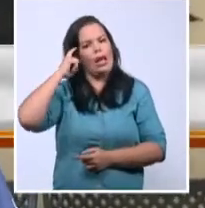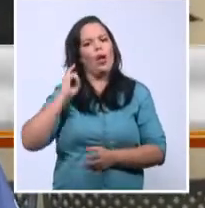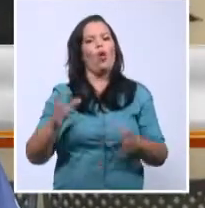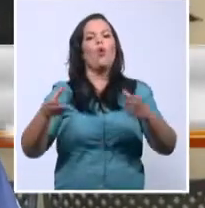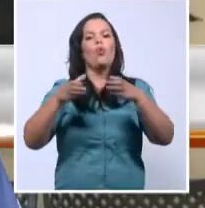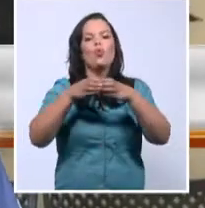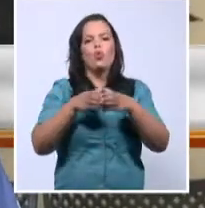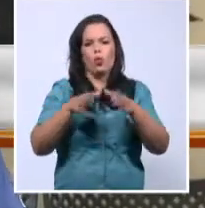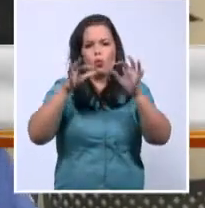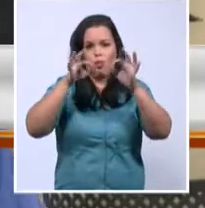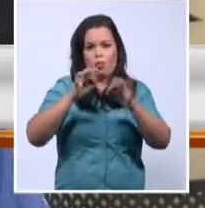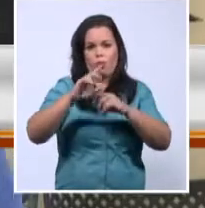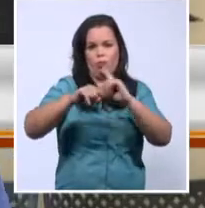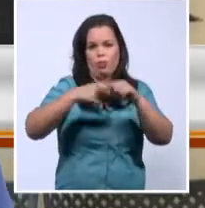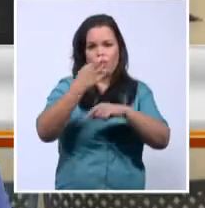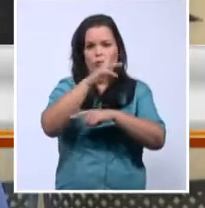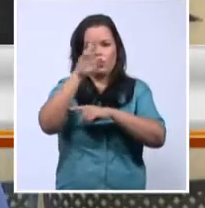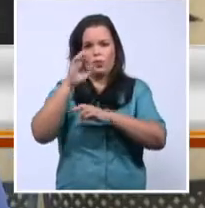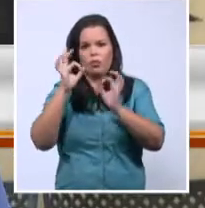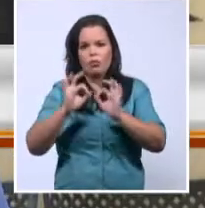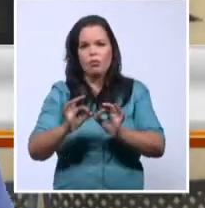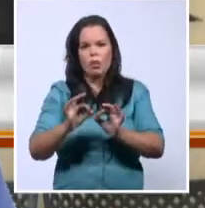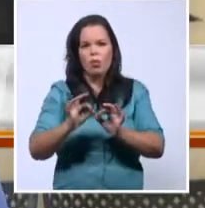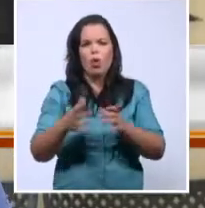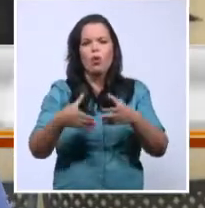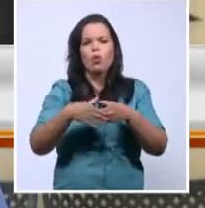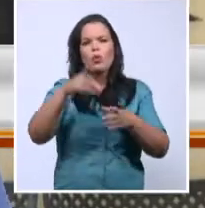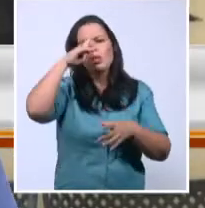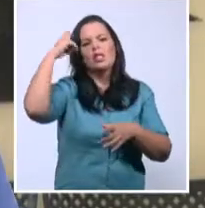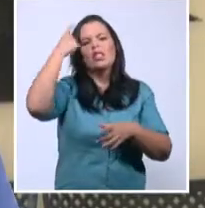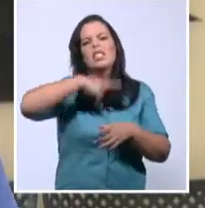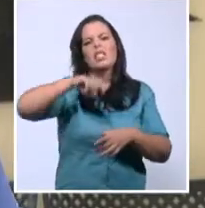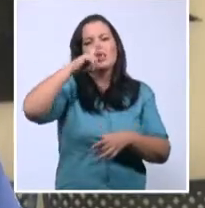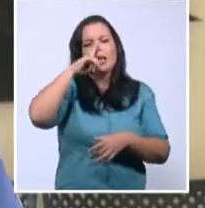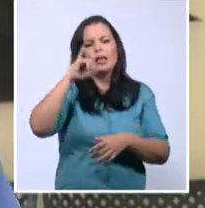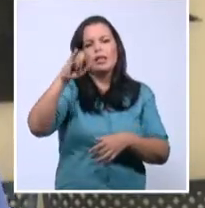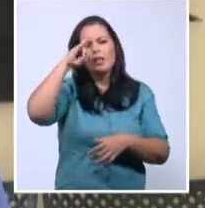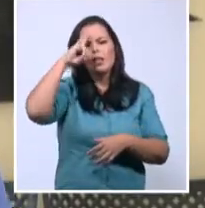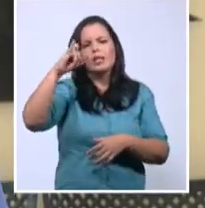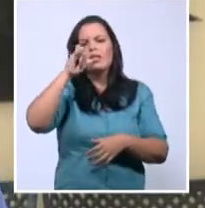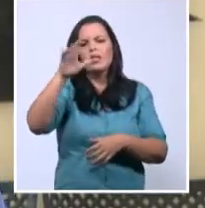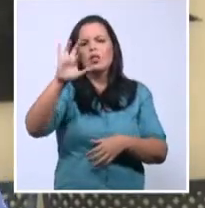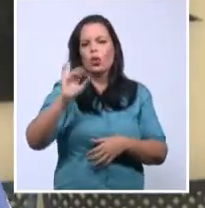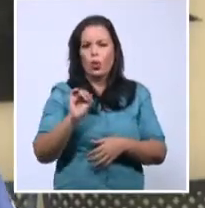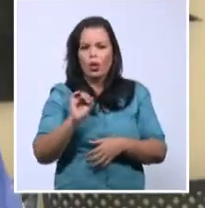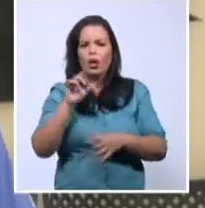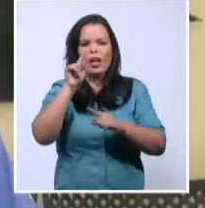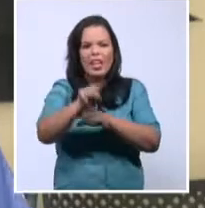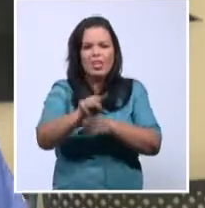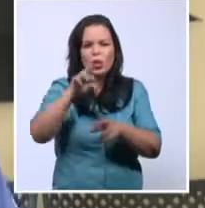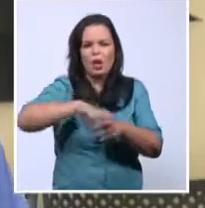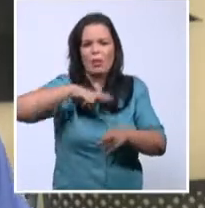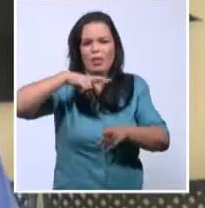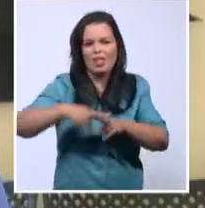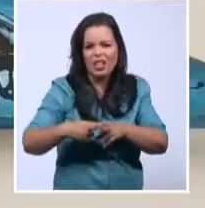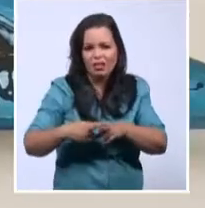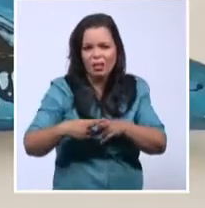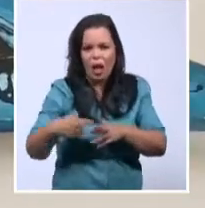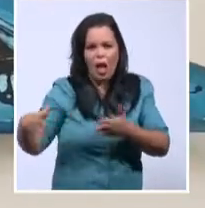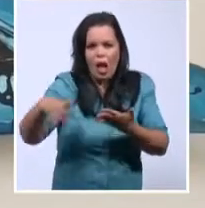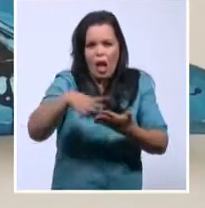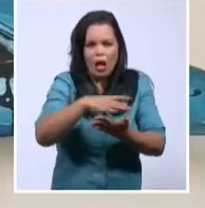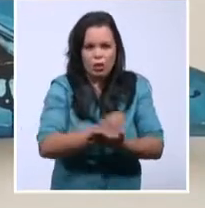de, primero, que no representa realmente a la sociedad civil cubana y mucho menos a la totalidad